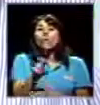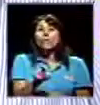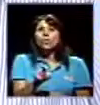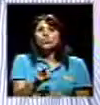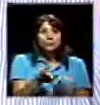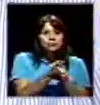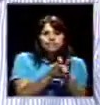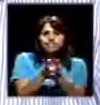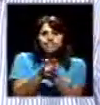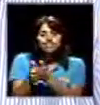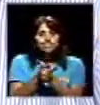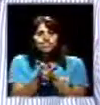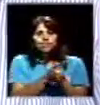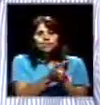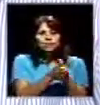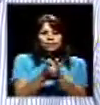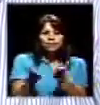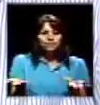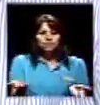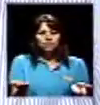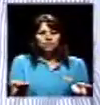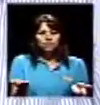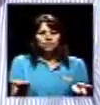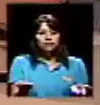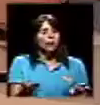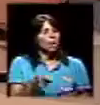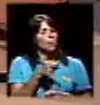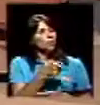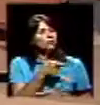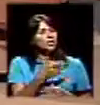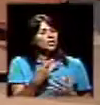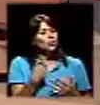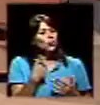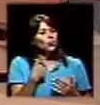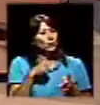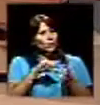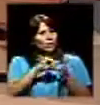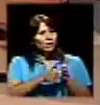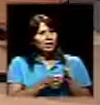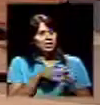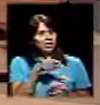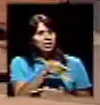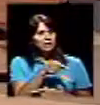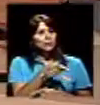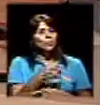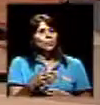posible. De eso, por cierto, y voy a enfatizar eso, doña Yanira,